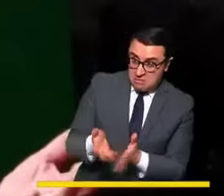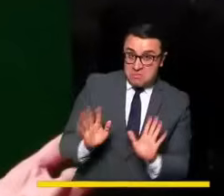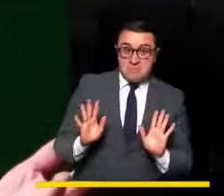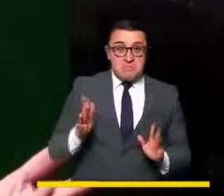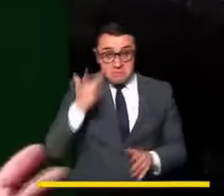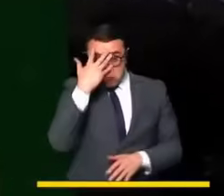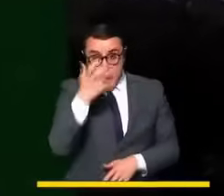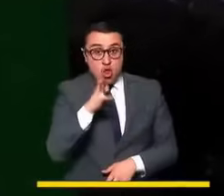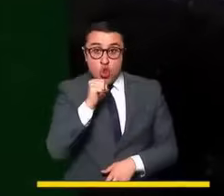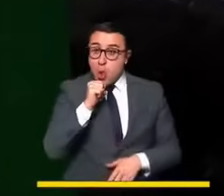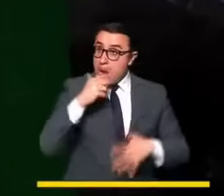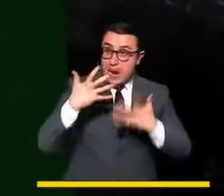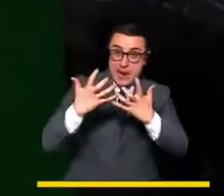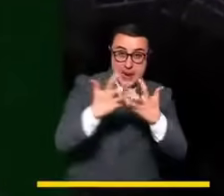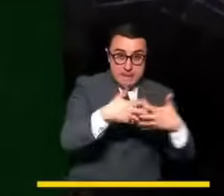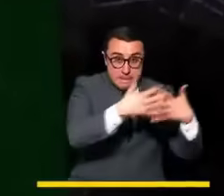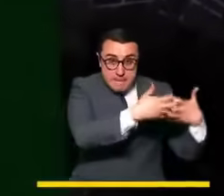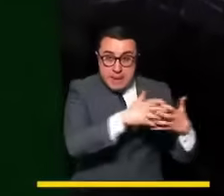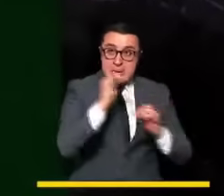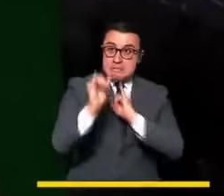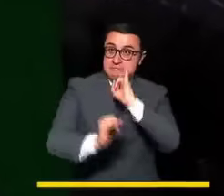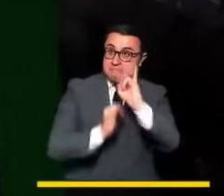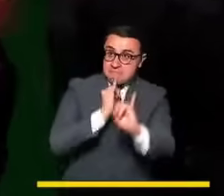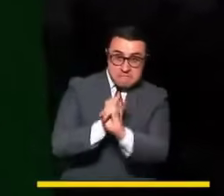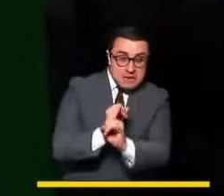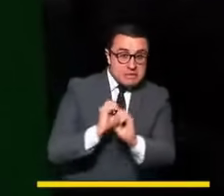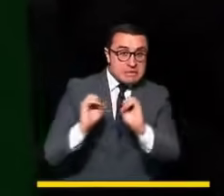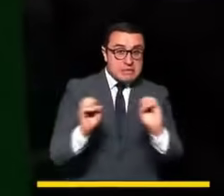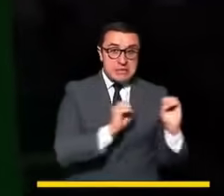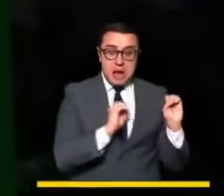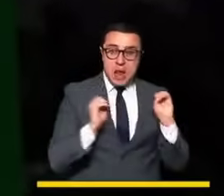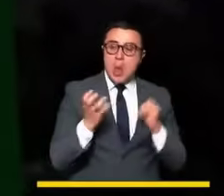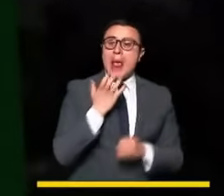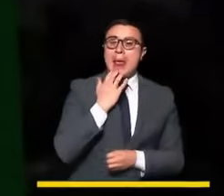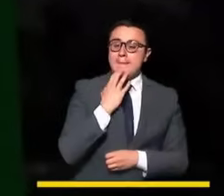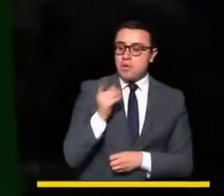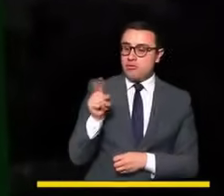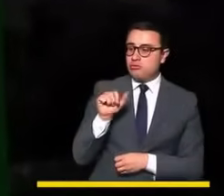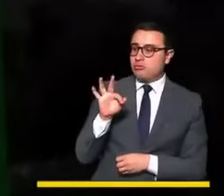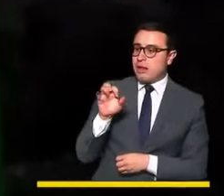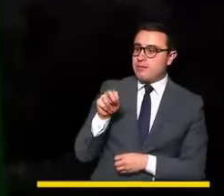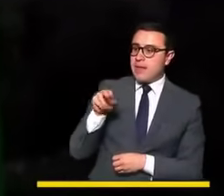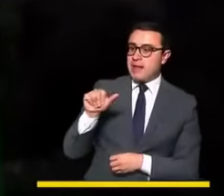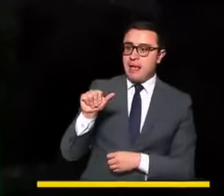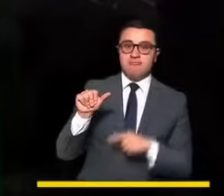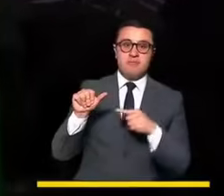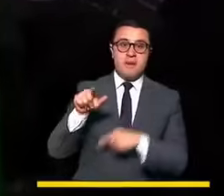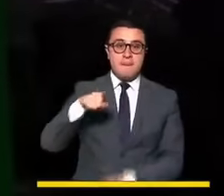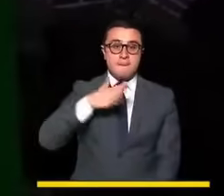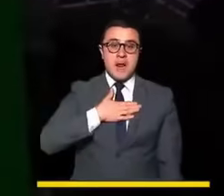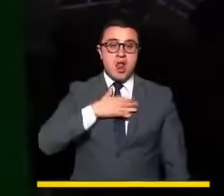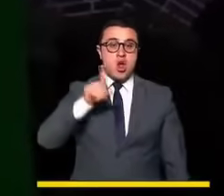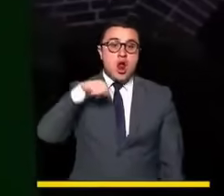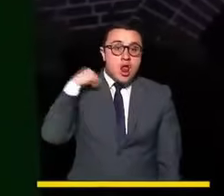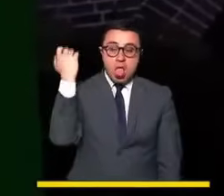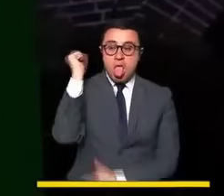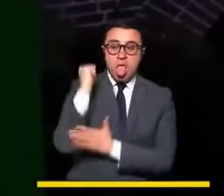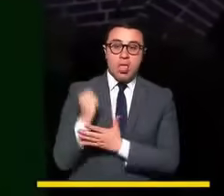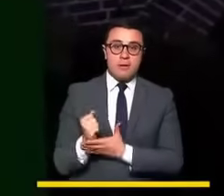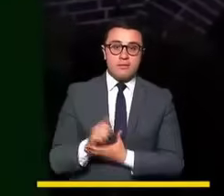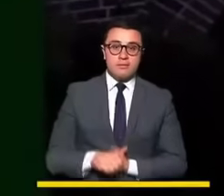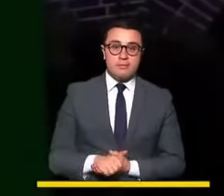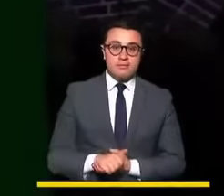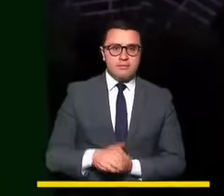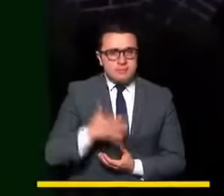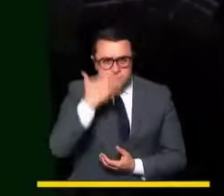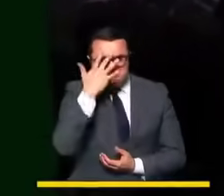entran aerolíneas o no se hacen aerolíneas, Satena es un fracaso mío. Porque yo le he entregado